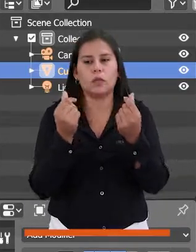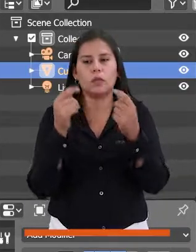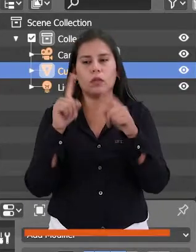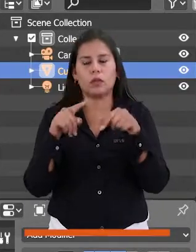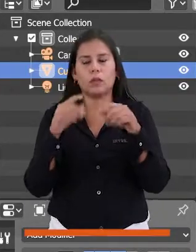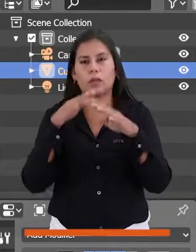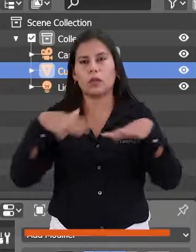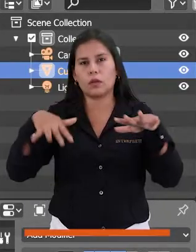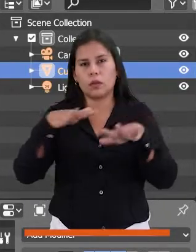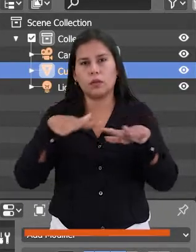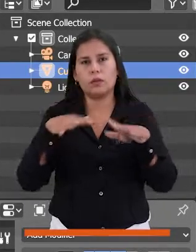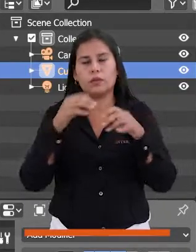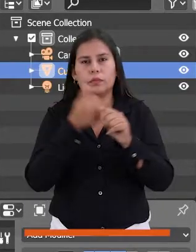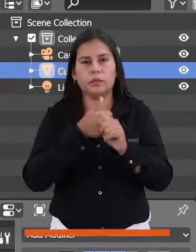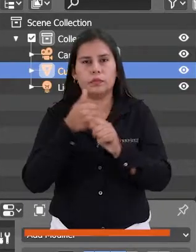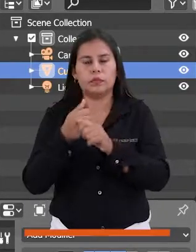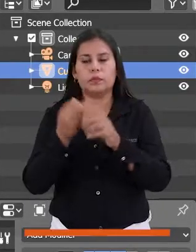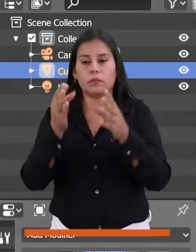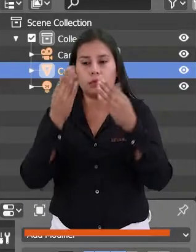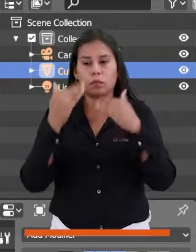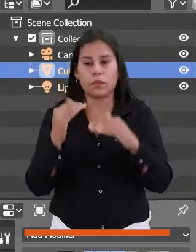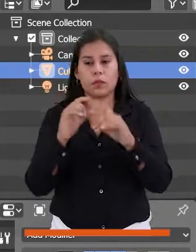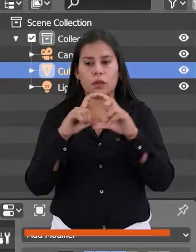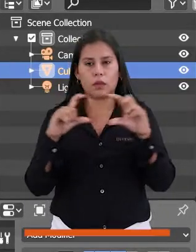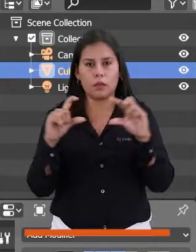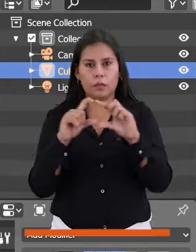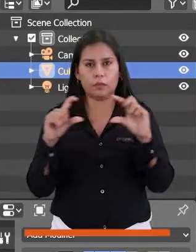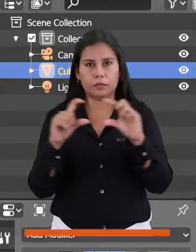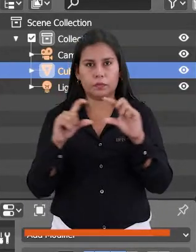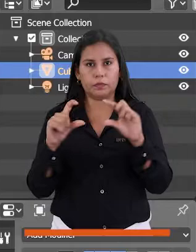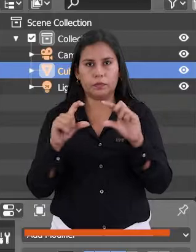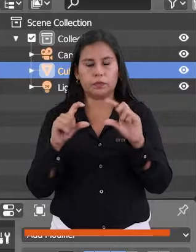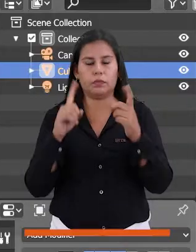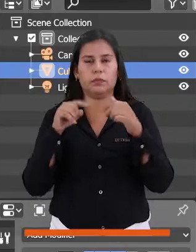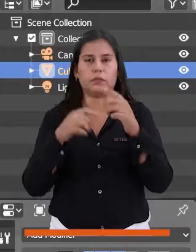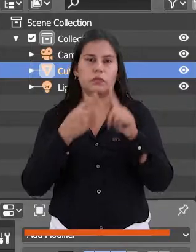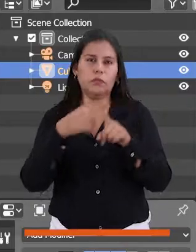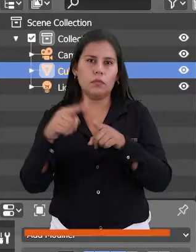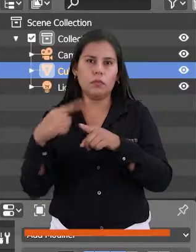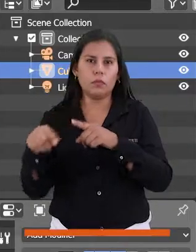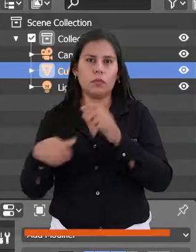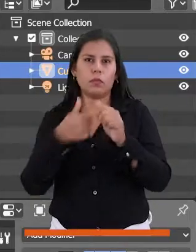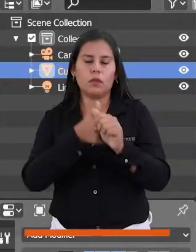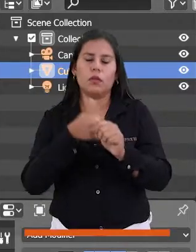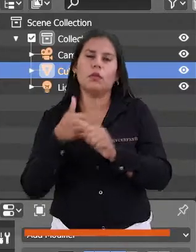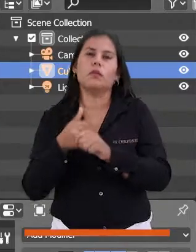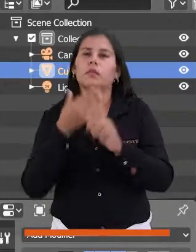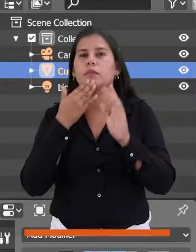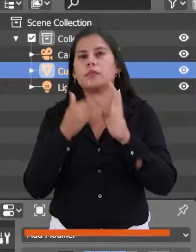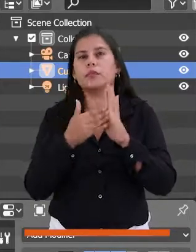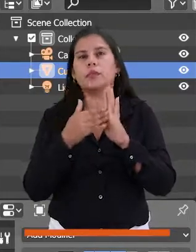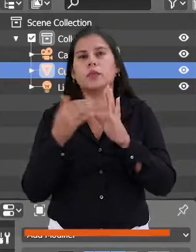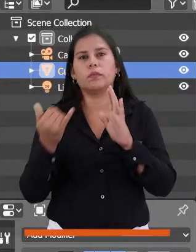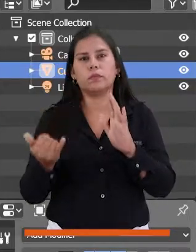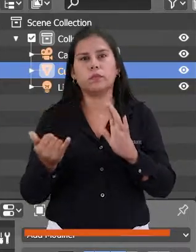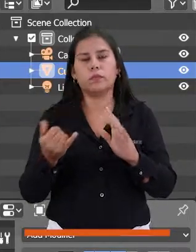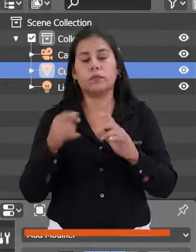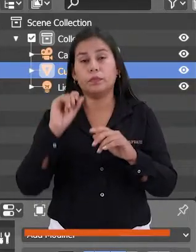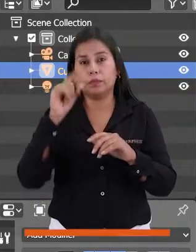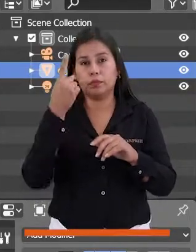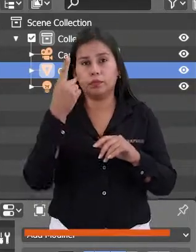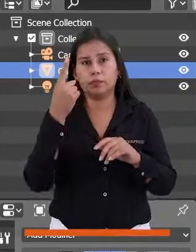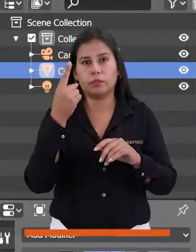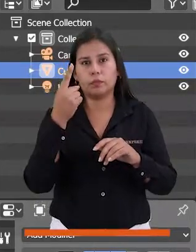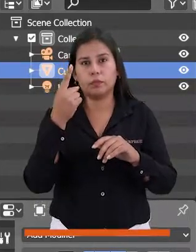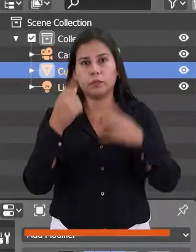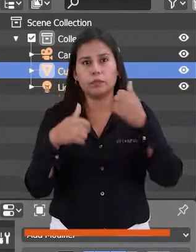suavizado de superficie. Debajo de las subdivisiones tenemos diferentes opciones. Hay una opción que la